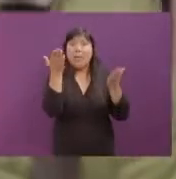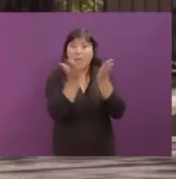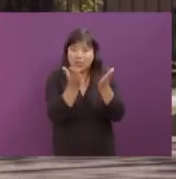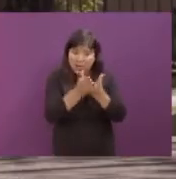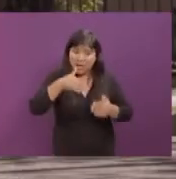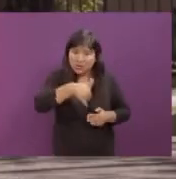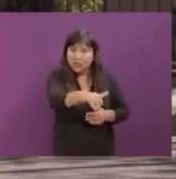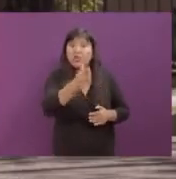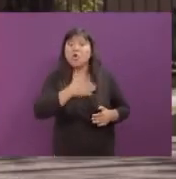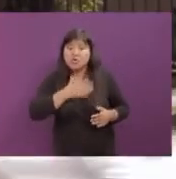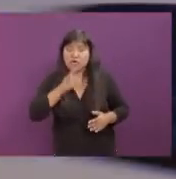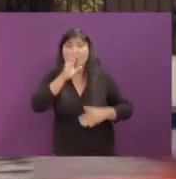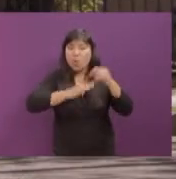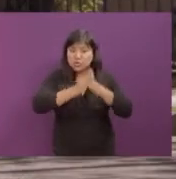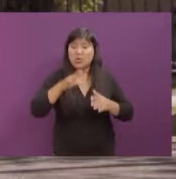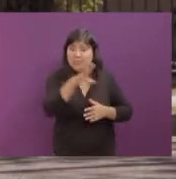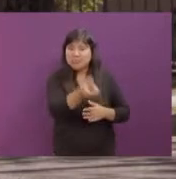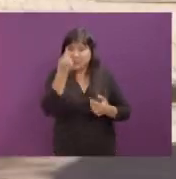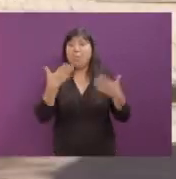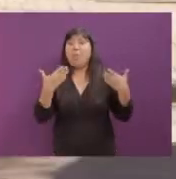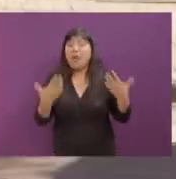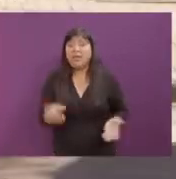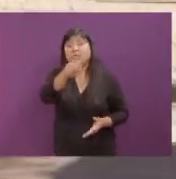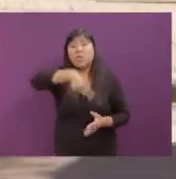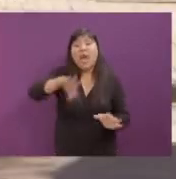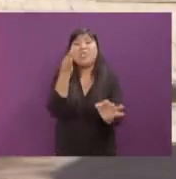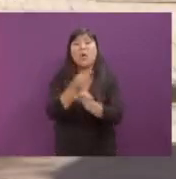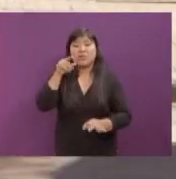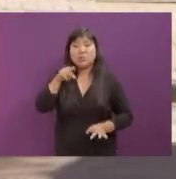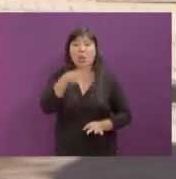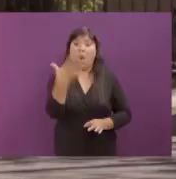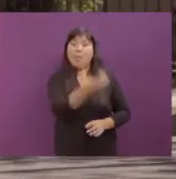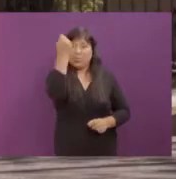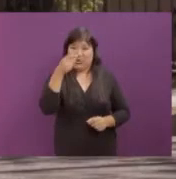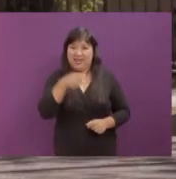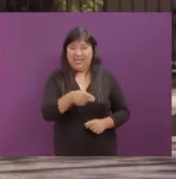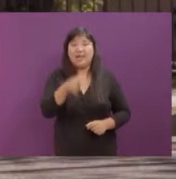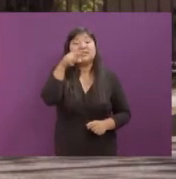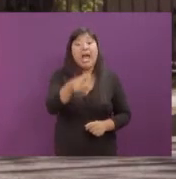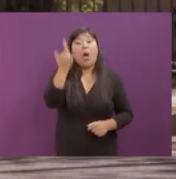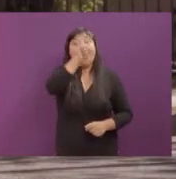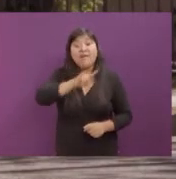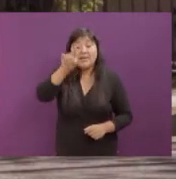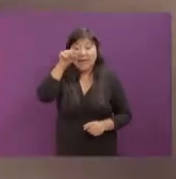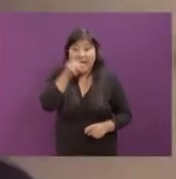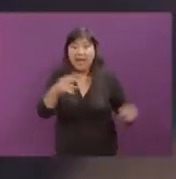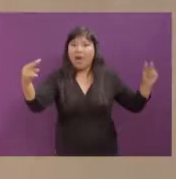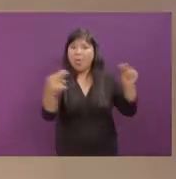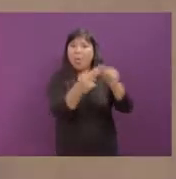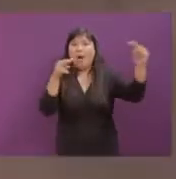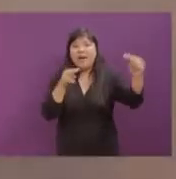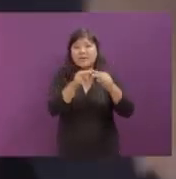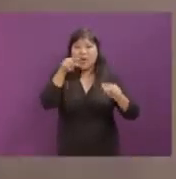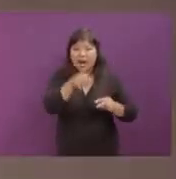uno construye su destino y que la educación es nuestra gran oportunidad. La universidad es el encuentro,